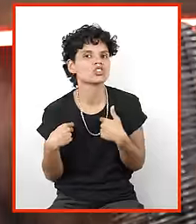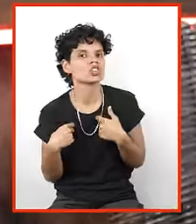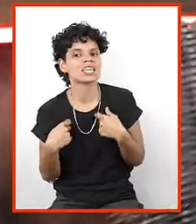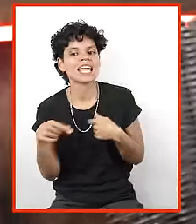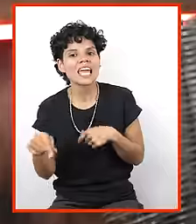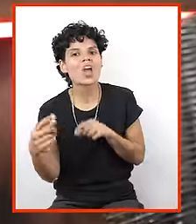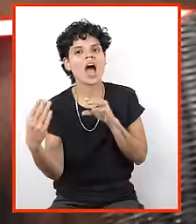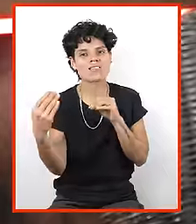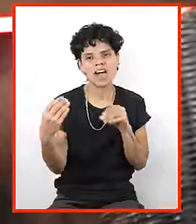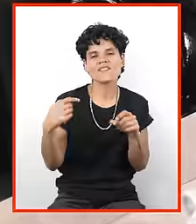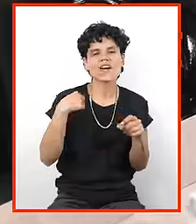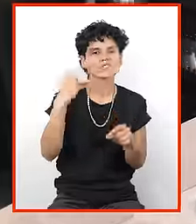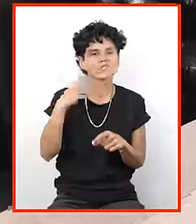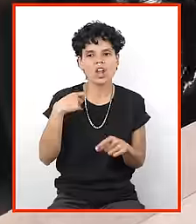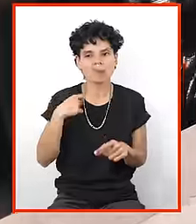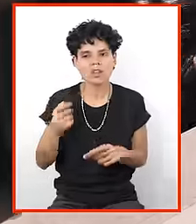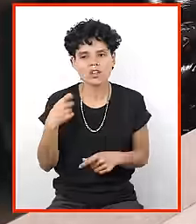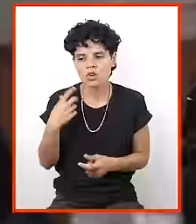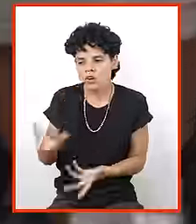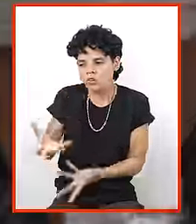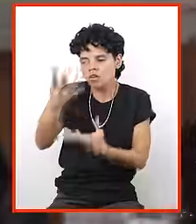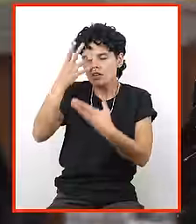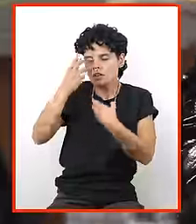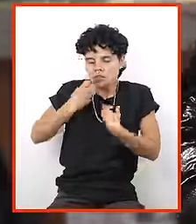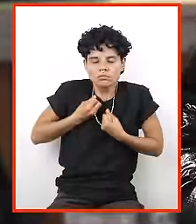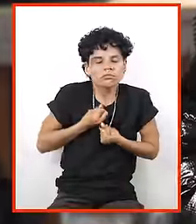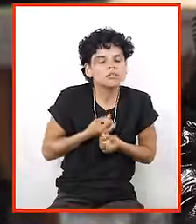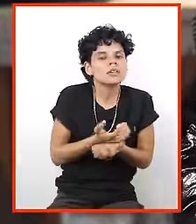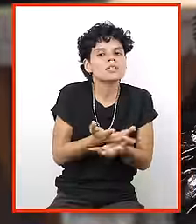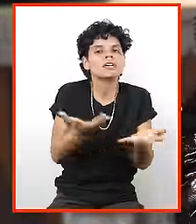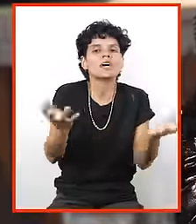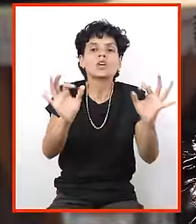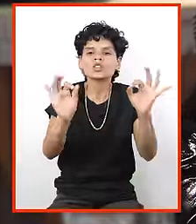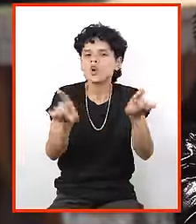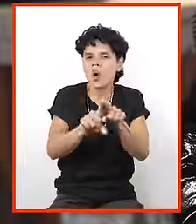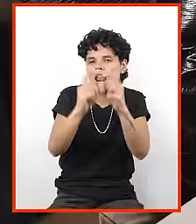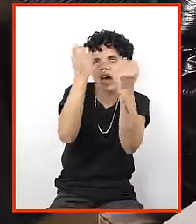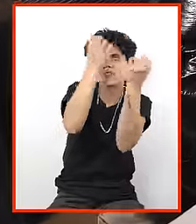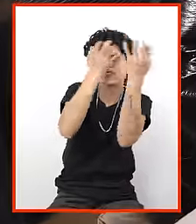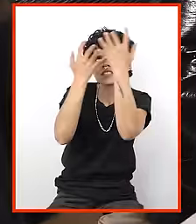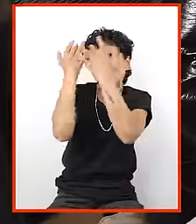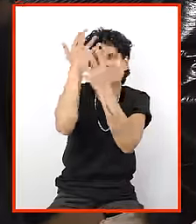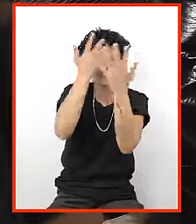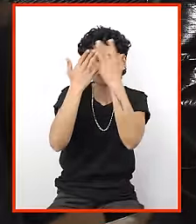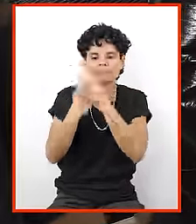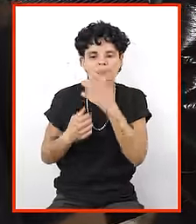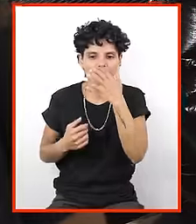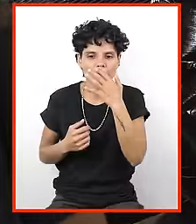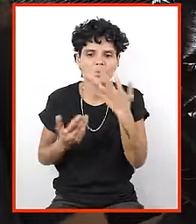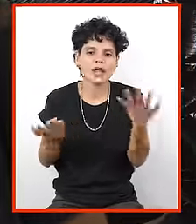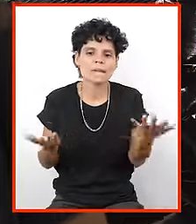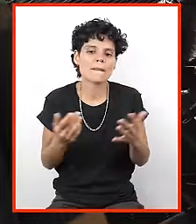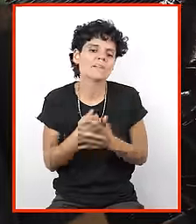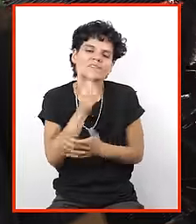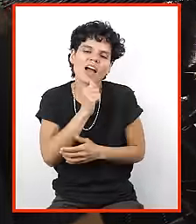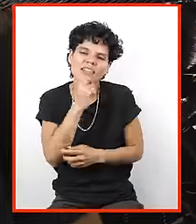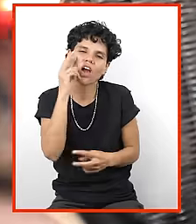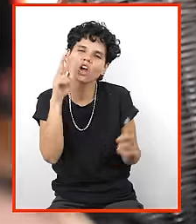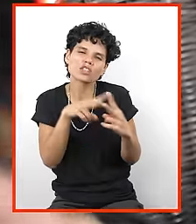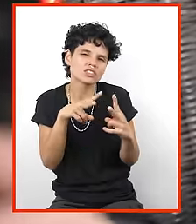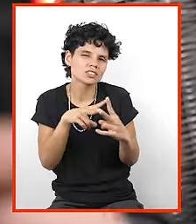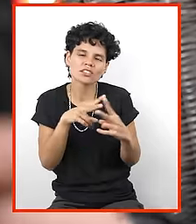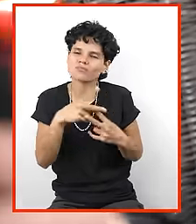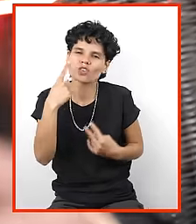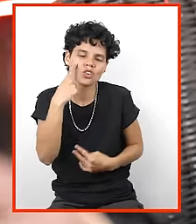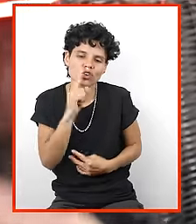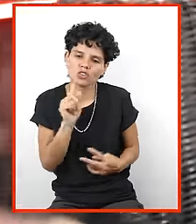Ya. Y ahí estaba la visión. Pero ¿cómo estaba hablaría Búa, por ejemplo? ¿Cómo hablaría? No sé, es que la necesitaría voz. Conocerla. Pero